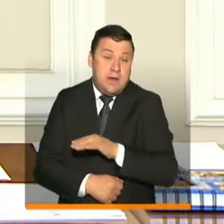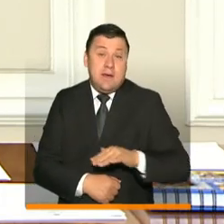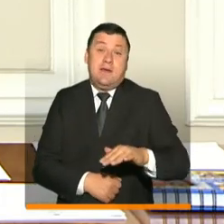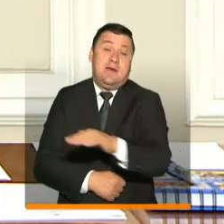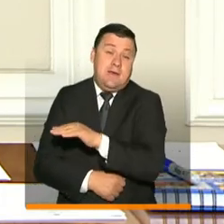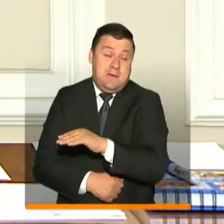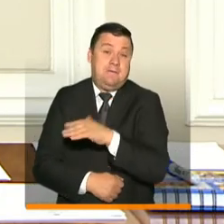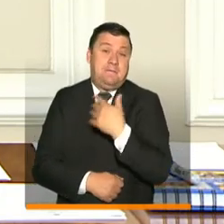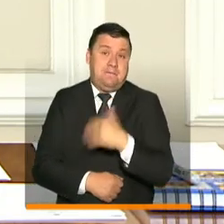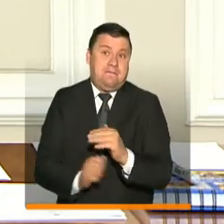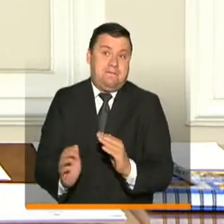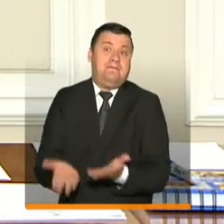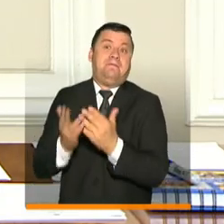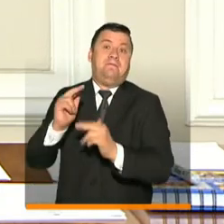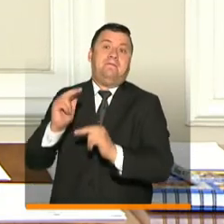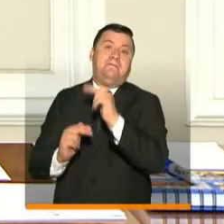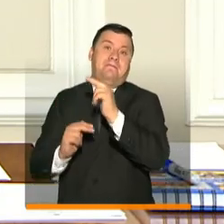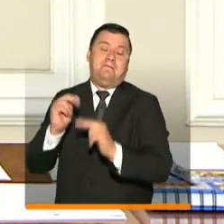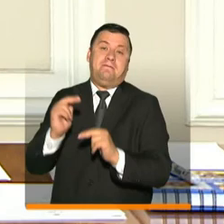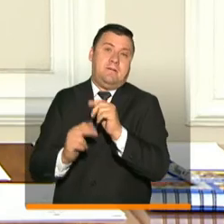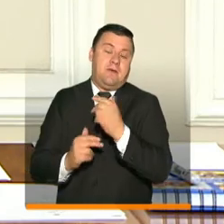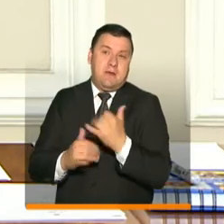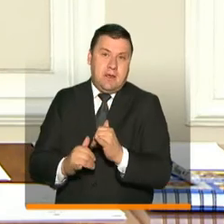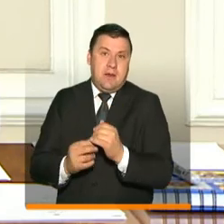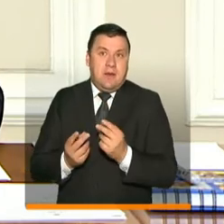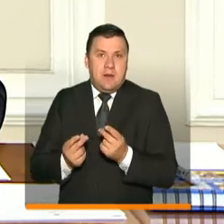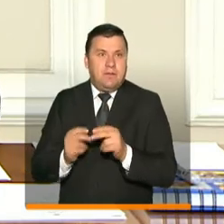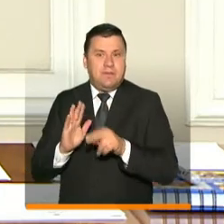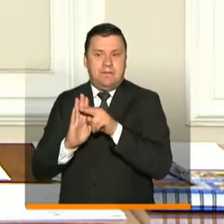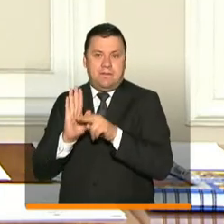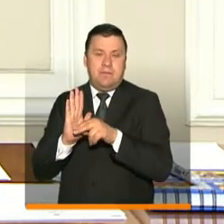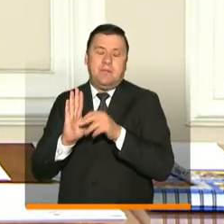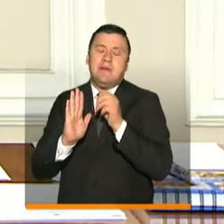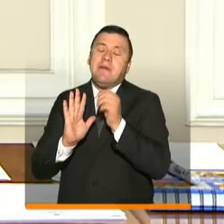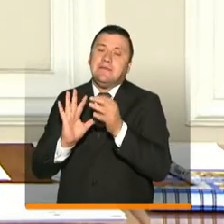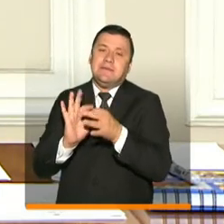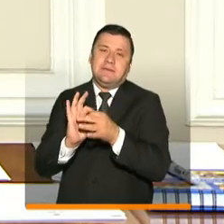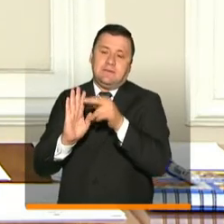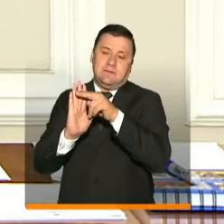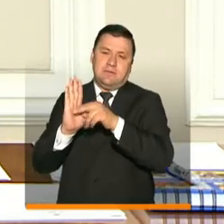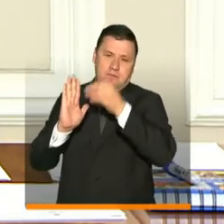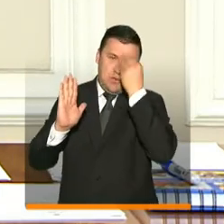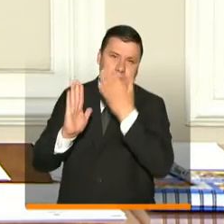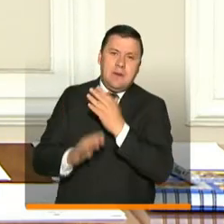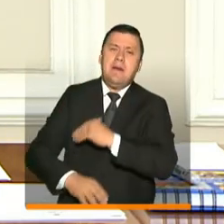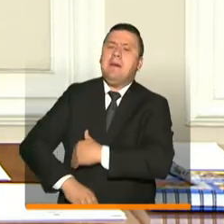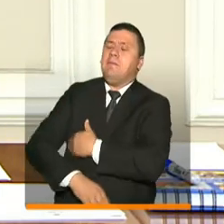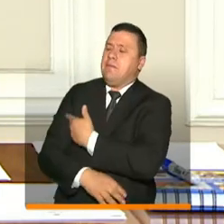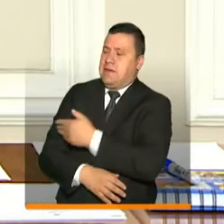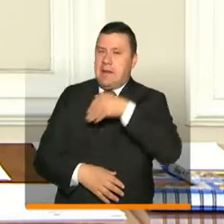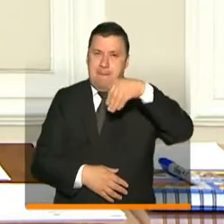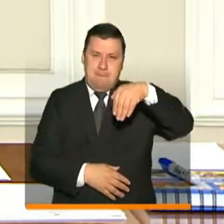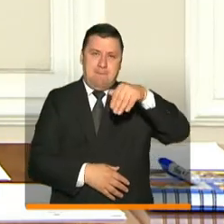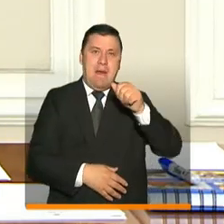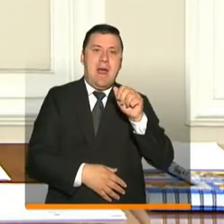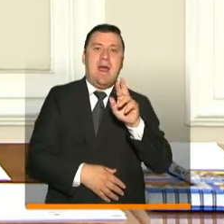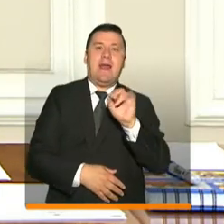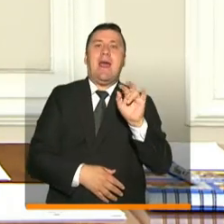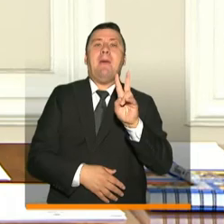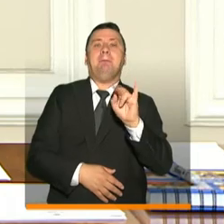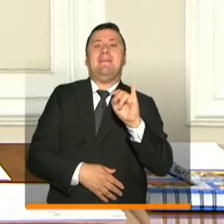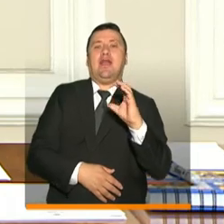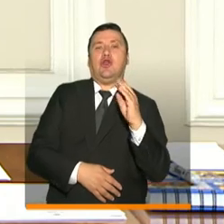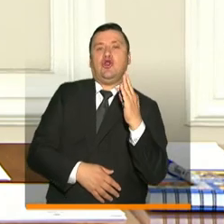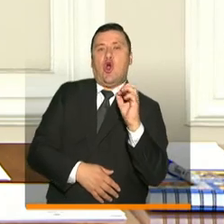que se restableció con muchísima velocidad, pero con protocolos estrictos. Así que, ministra María Victoria, el balance